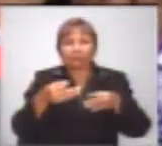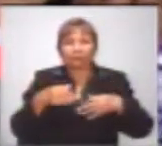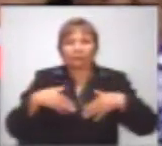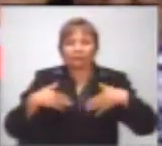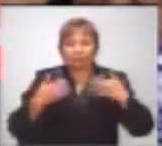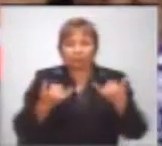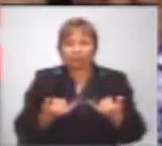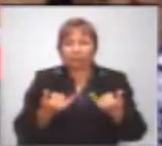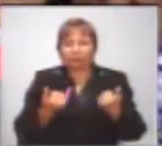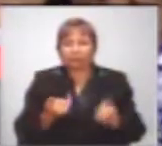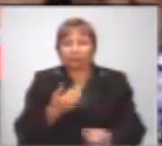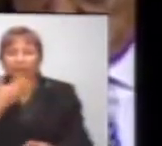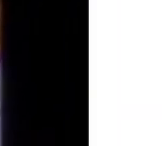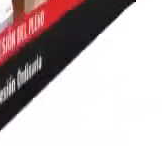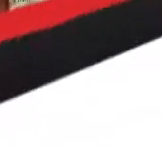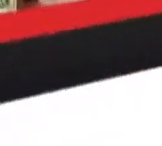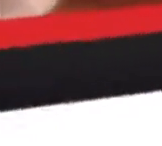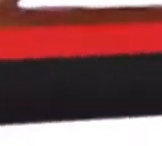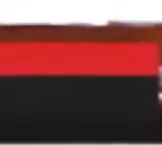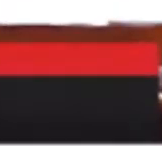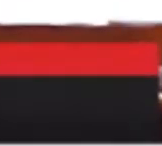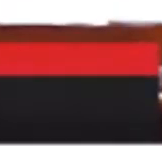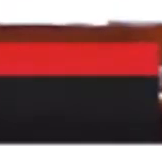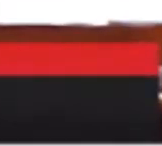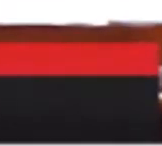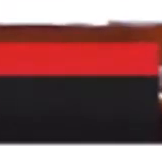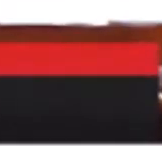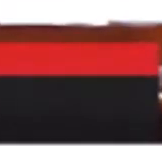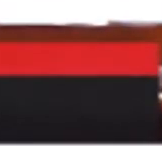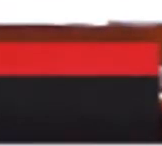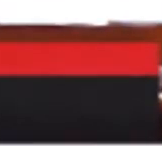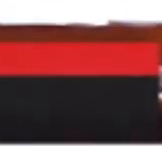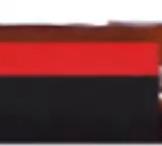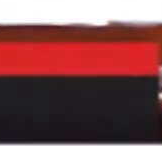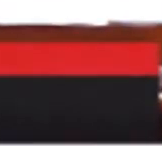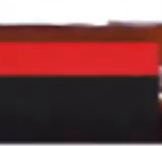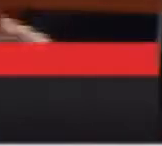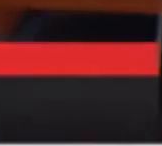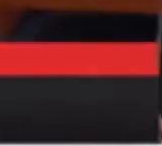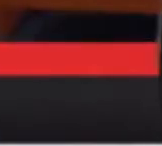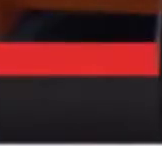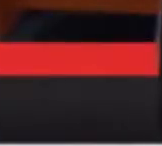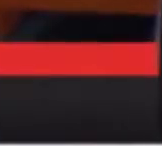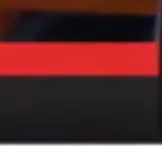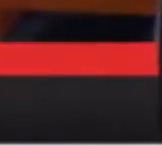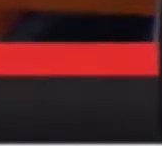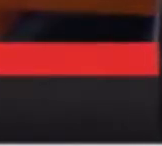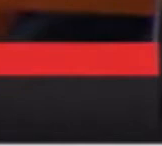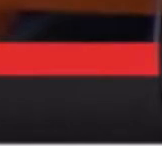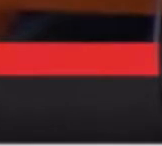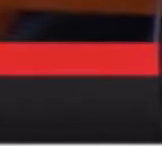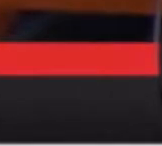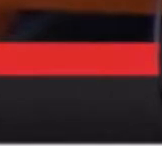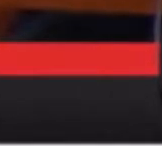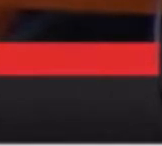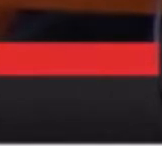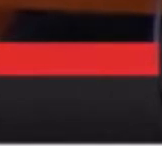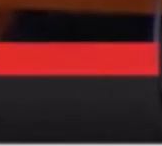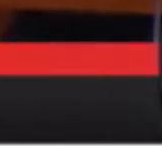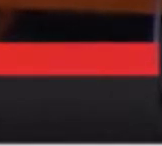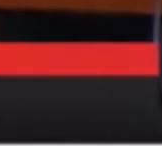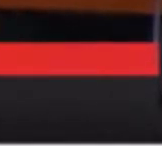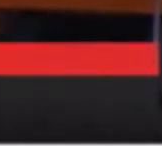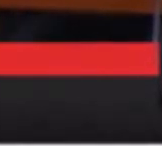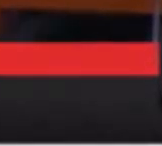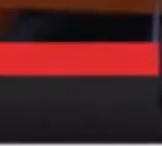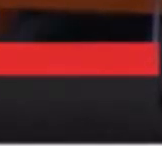estamos viviendo en el país. Gracias, señora. Presidenta, estoy dando una argumentación por qué no votar por ese texto, porque a mí me